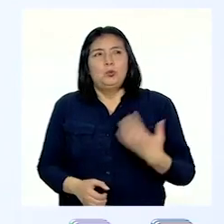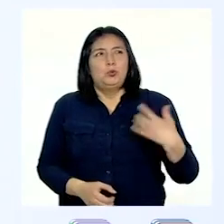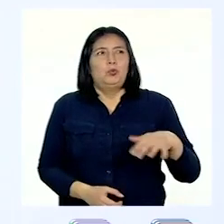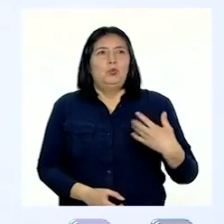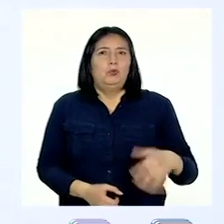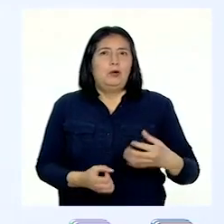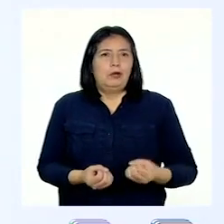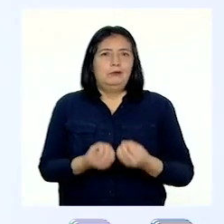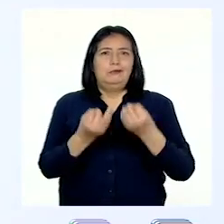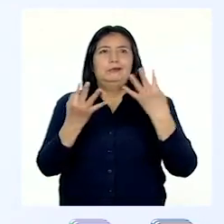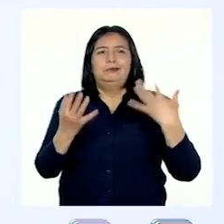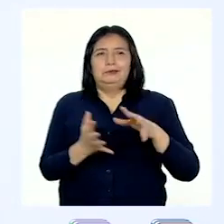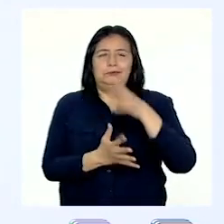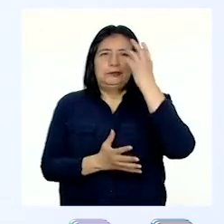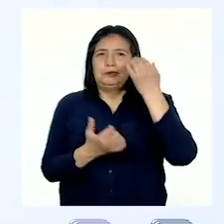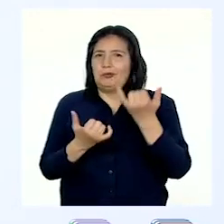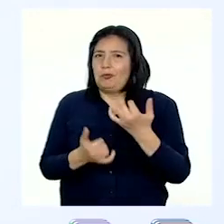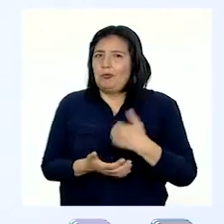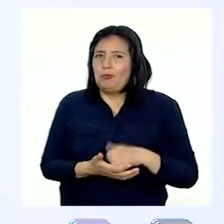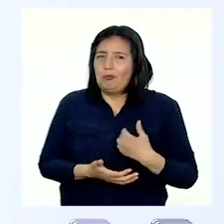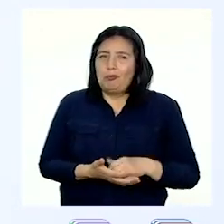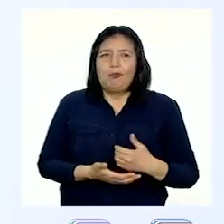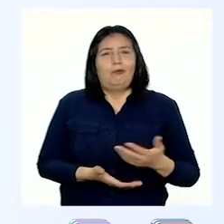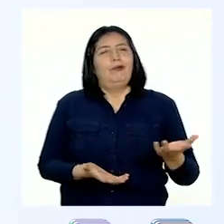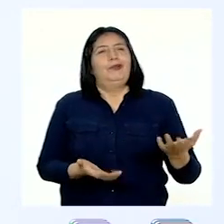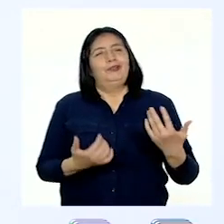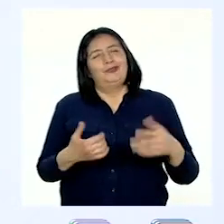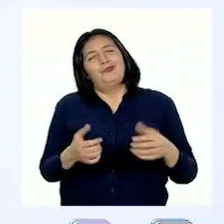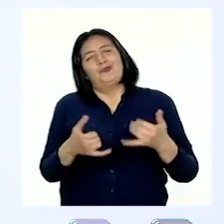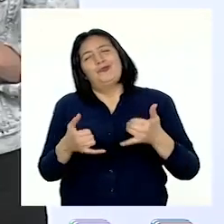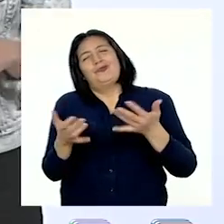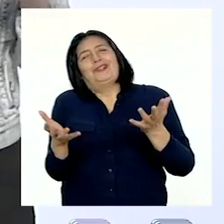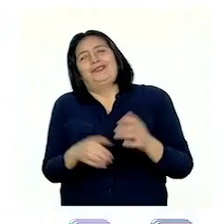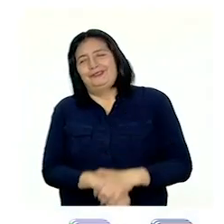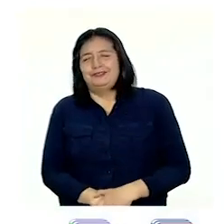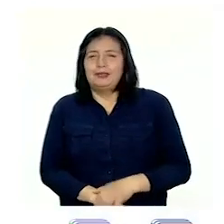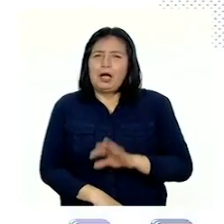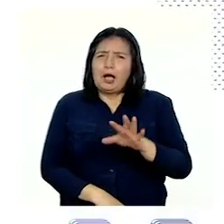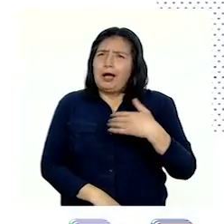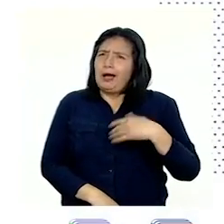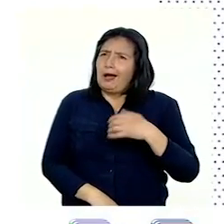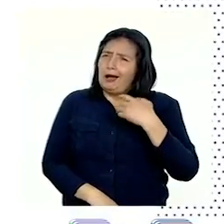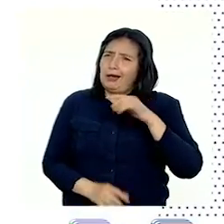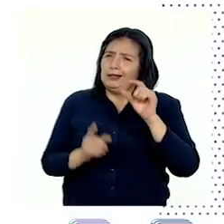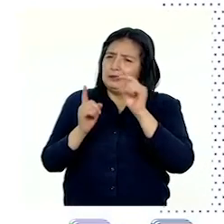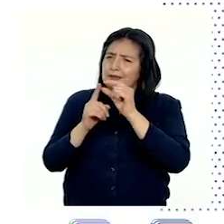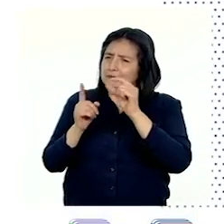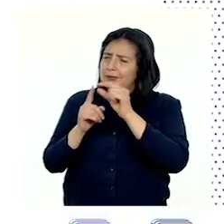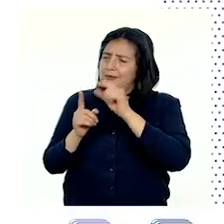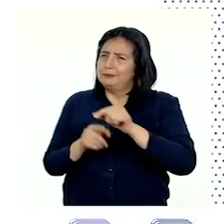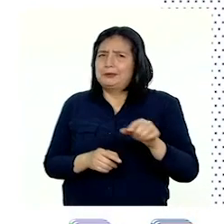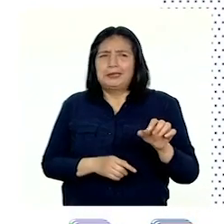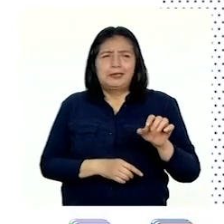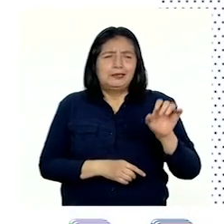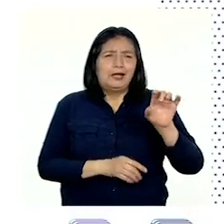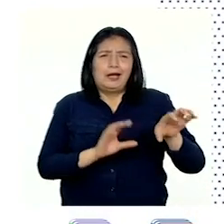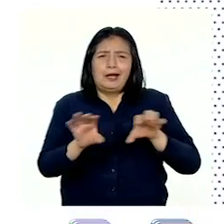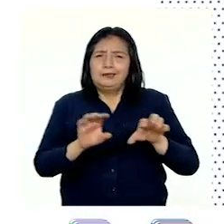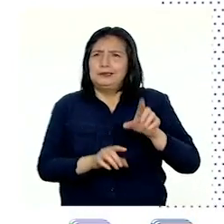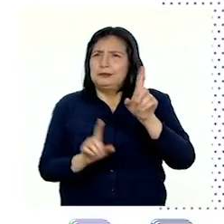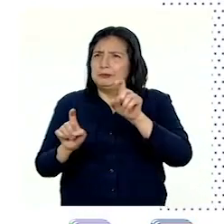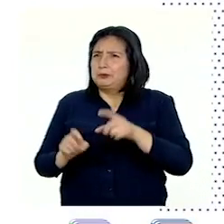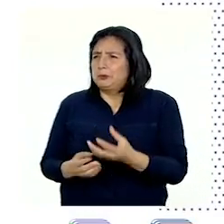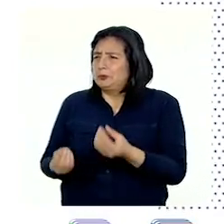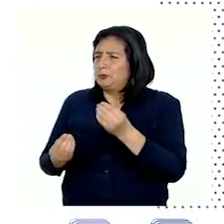¿Cuánto hemos aprendido el día de hoy, verdad? Y encima, como jugando. Descubrimos las palabras para hacer preguntas,